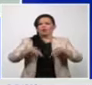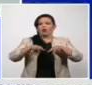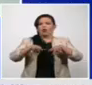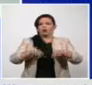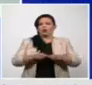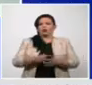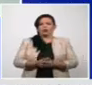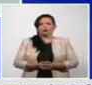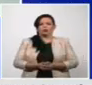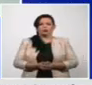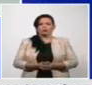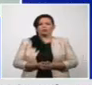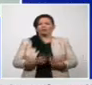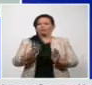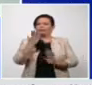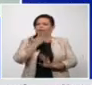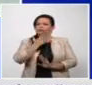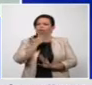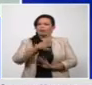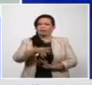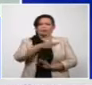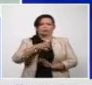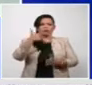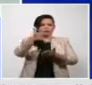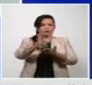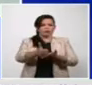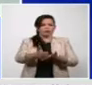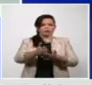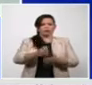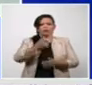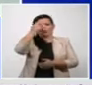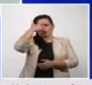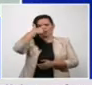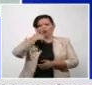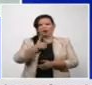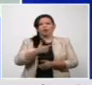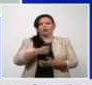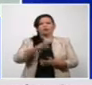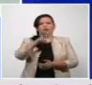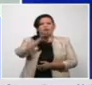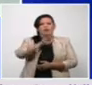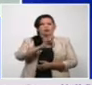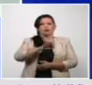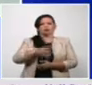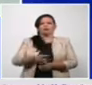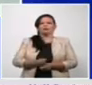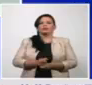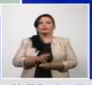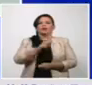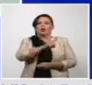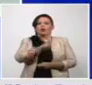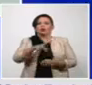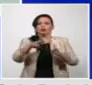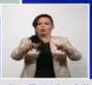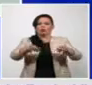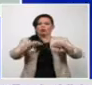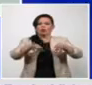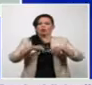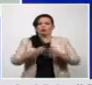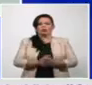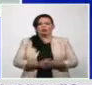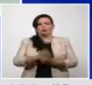de Ávila 28, 11 del municipio de Morón, Ciego de Ávila con 5, Venezuela con